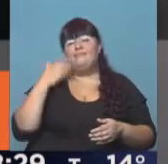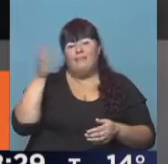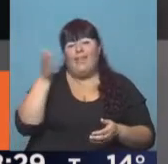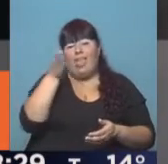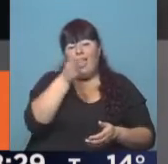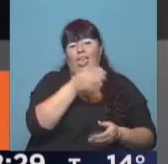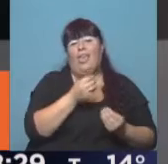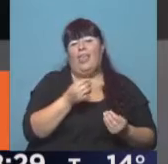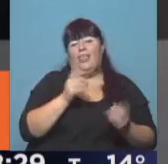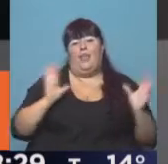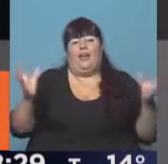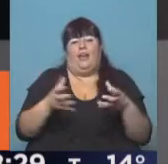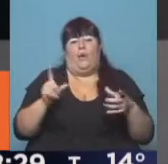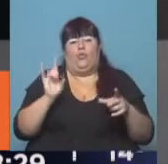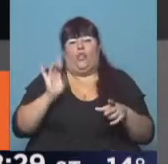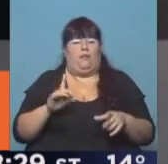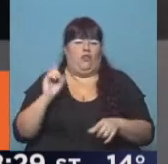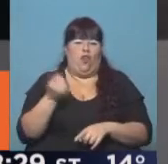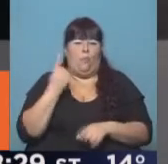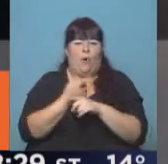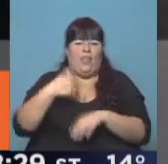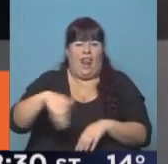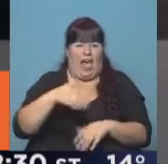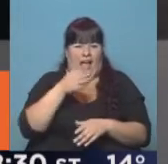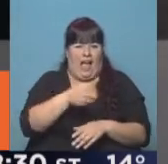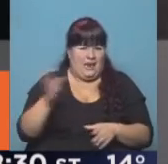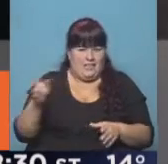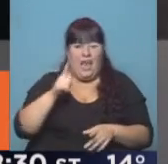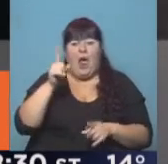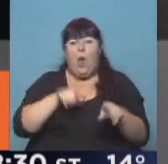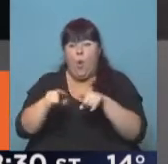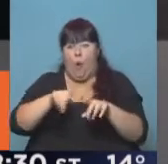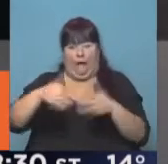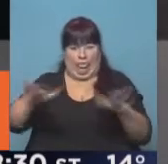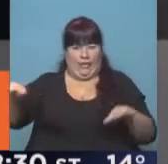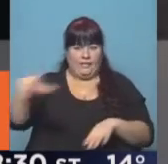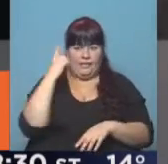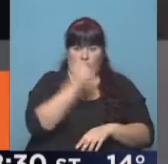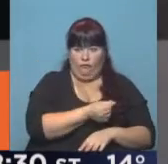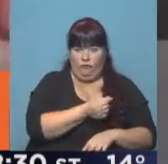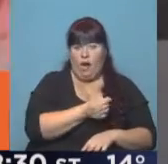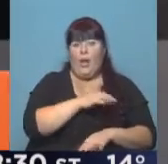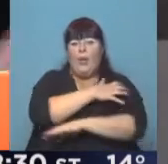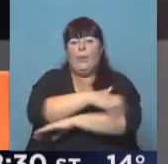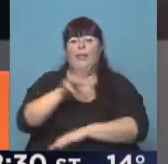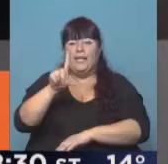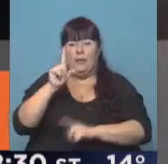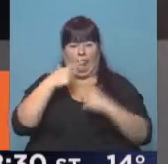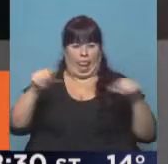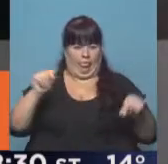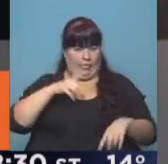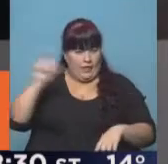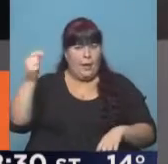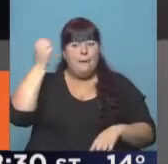que haces son camionetas blindadas o sea no puedes salir a la calle claramente en lugares que tuvieron que ir este la villa 31 también